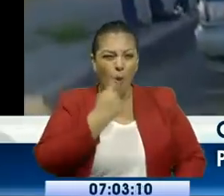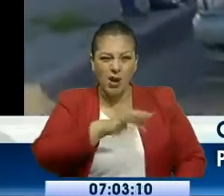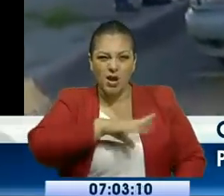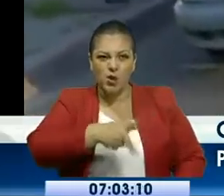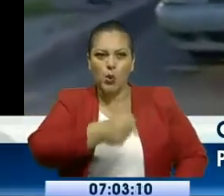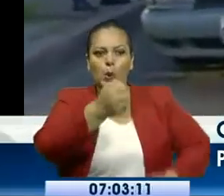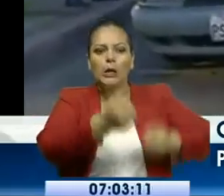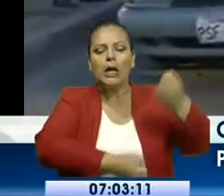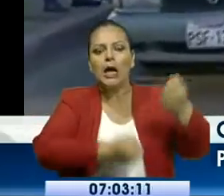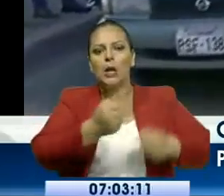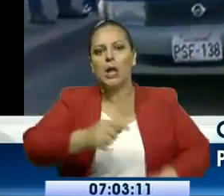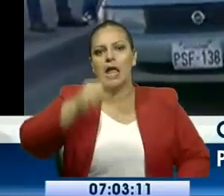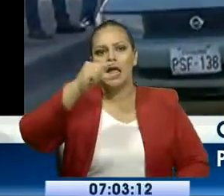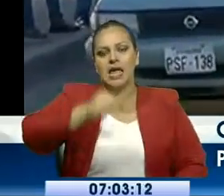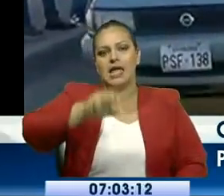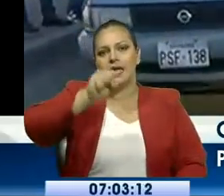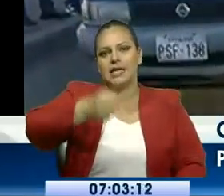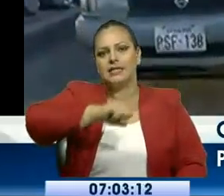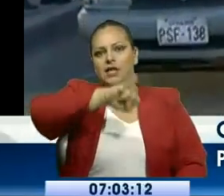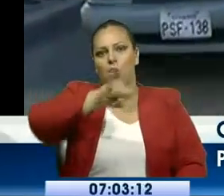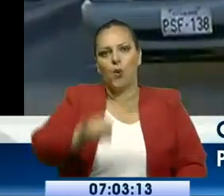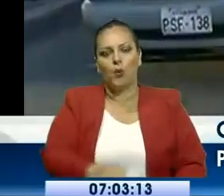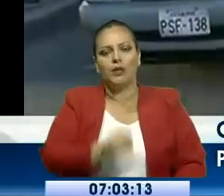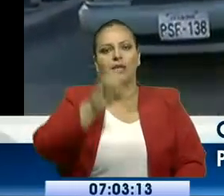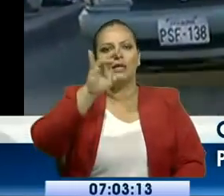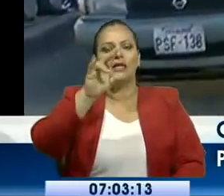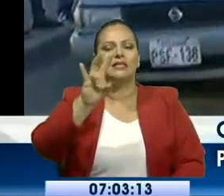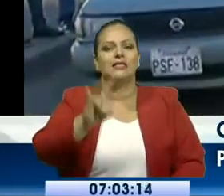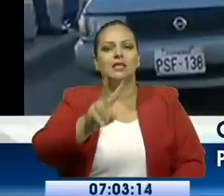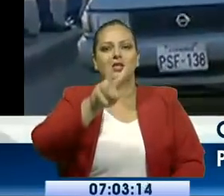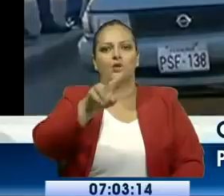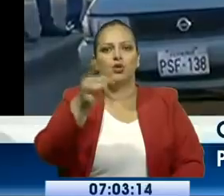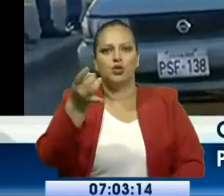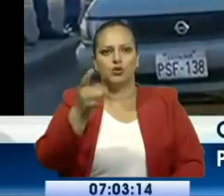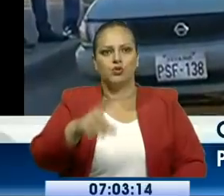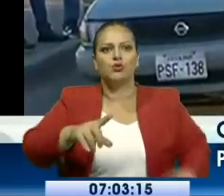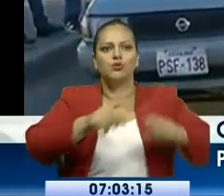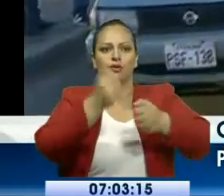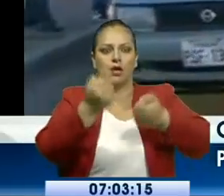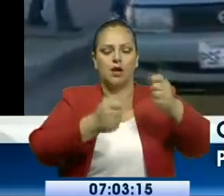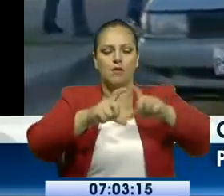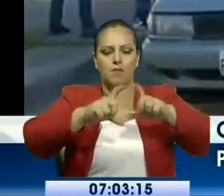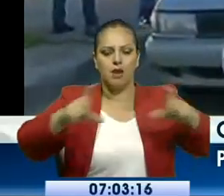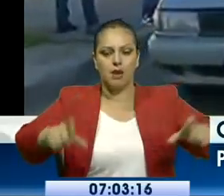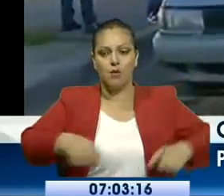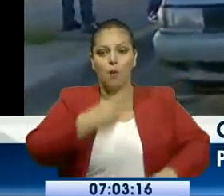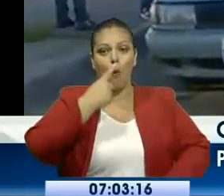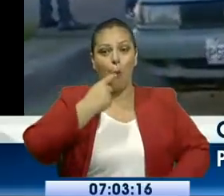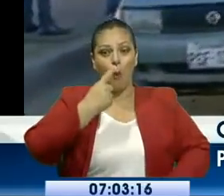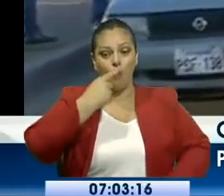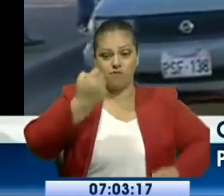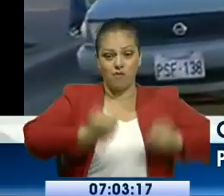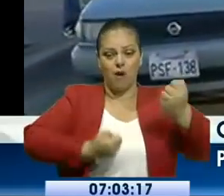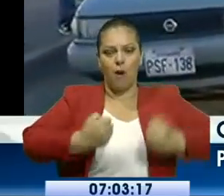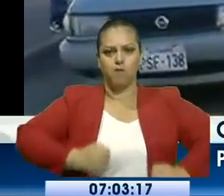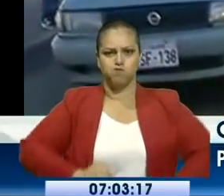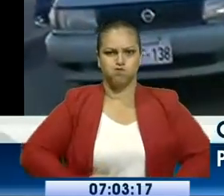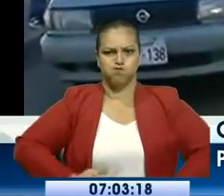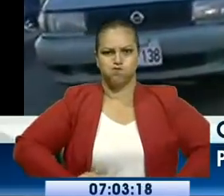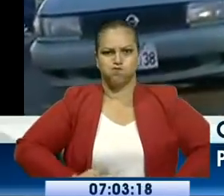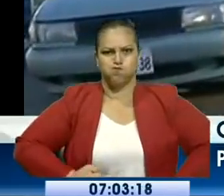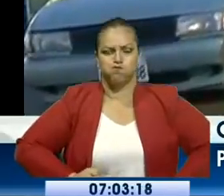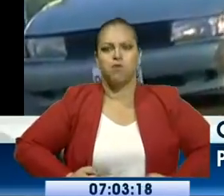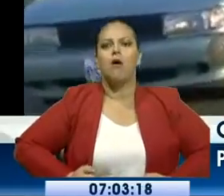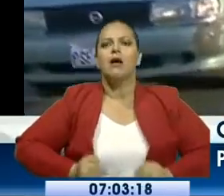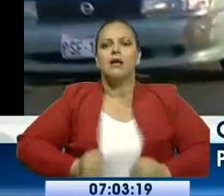GSJ7218. ¿Dos personas a bordo? Sí, dos personas. ¿Qué test? ¿Cómo andan vestidas? El chofer, uno gordo, con una camiseta anaranjada, y el que se bajó, un enano, un